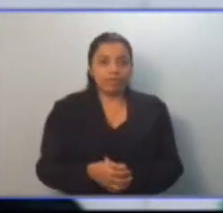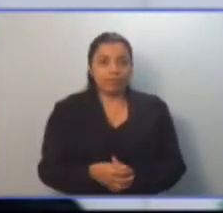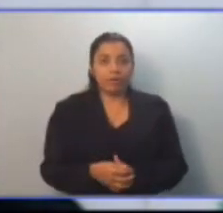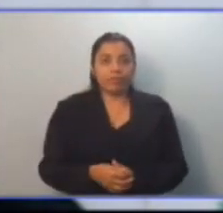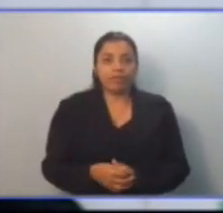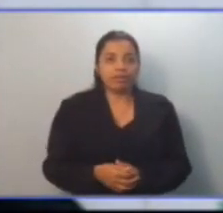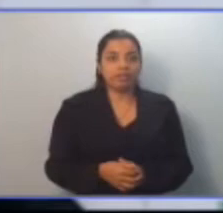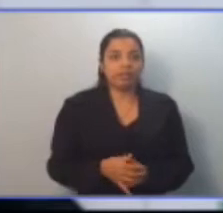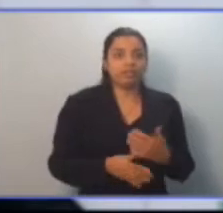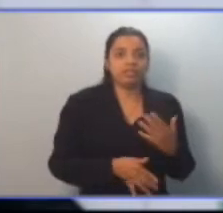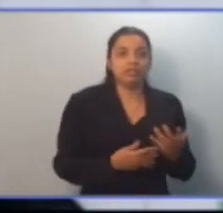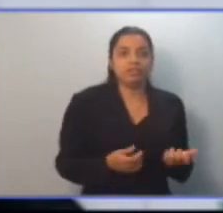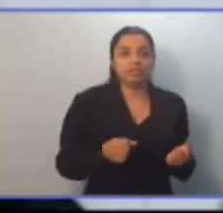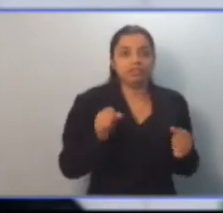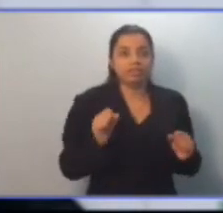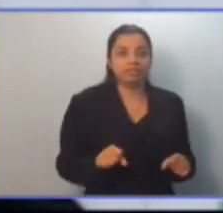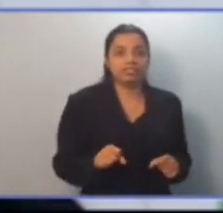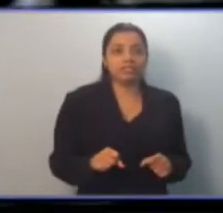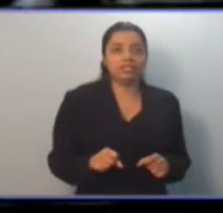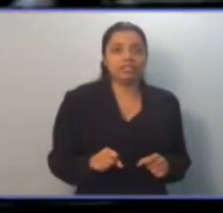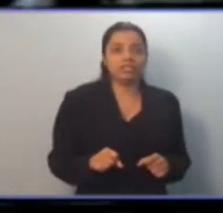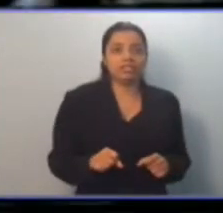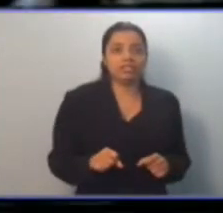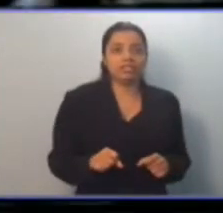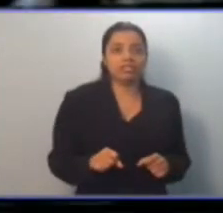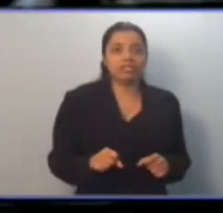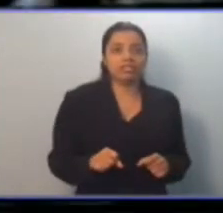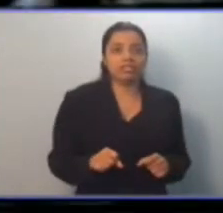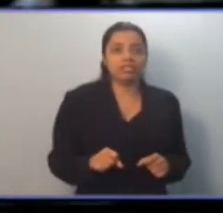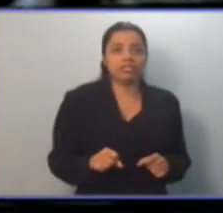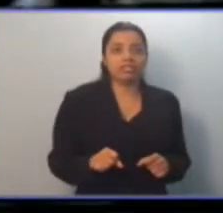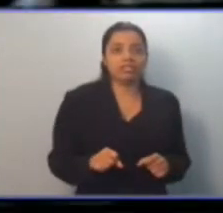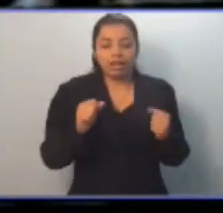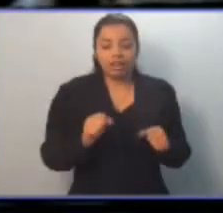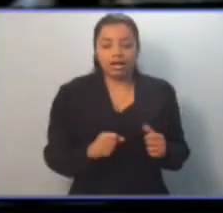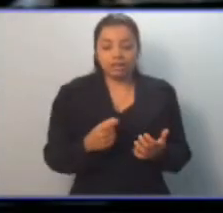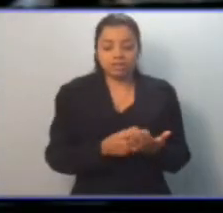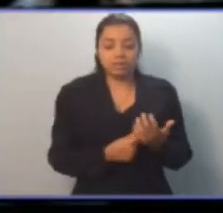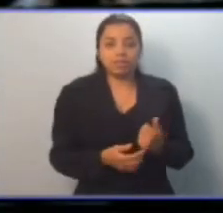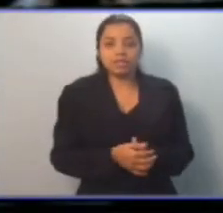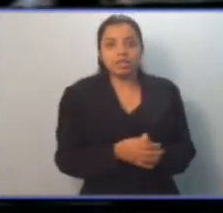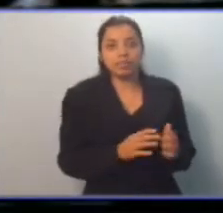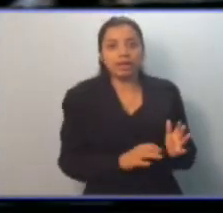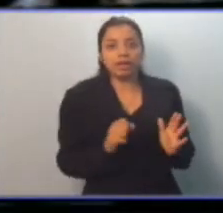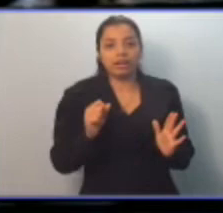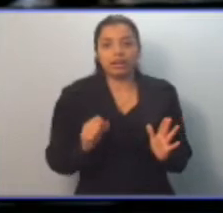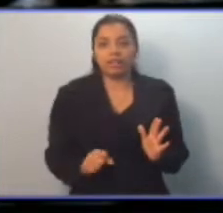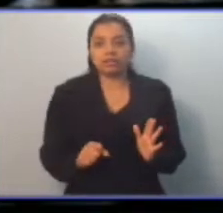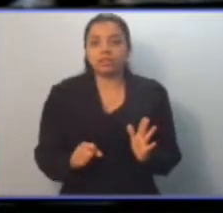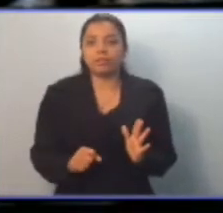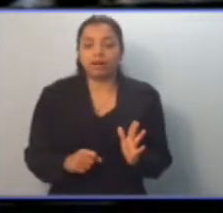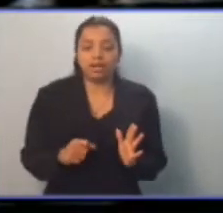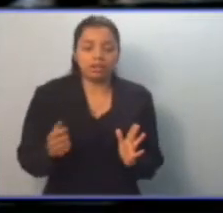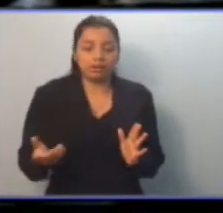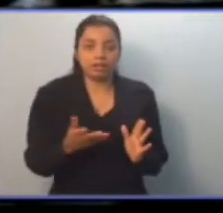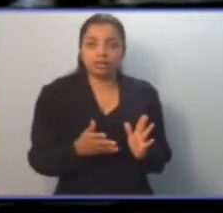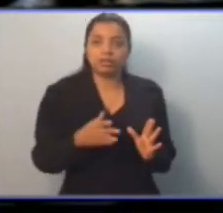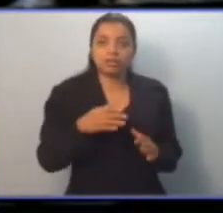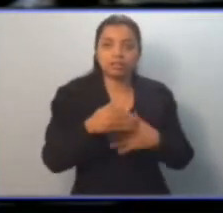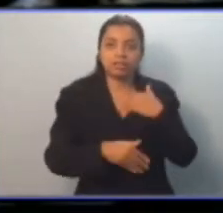profesionalmente para poder generar la posibilidad de llegar al mismo. En ese sentido, mi trayectoria